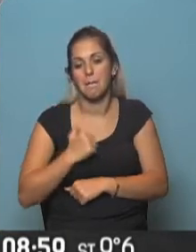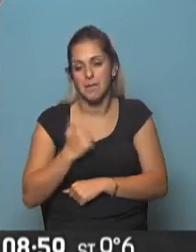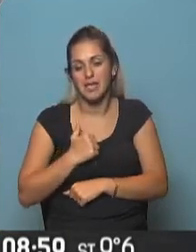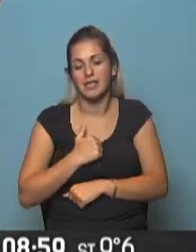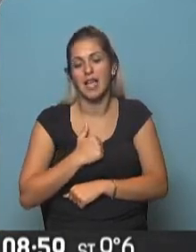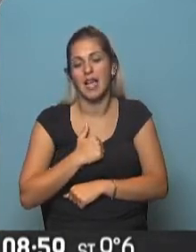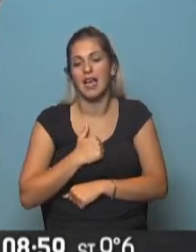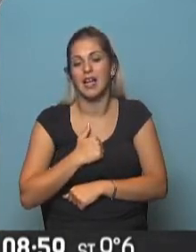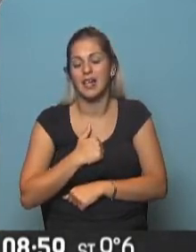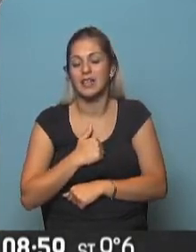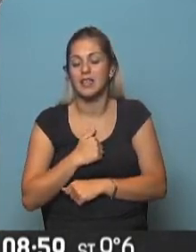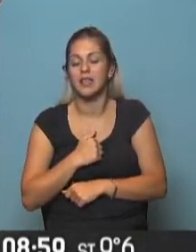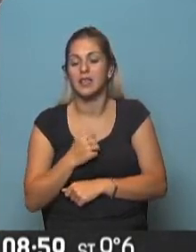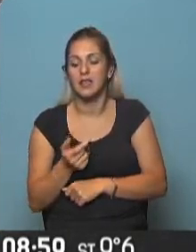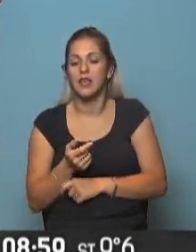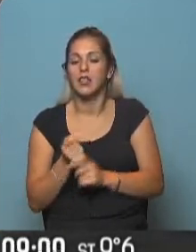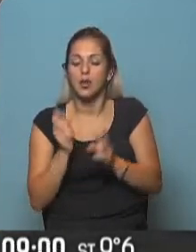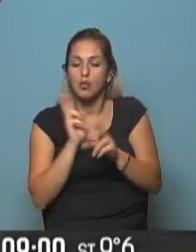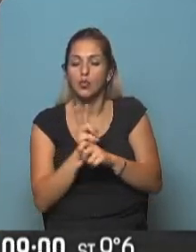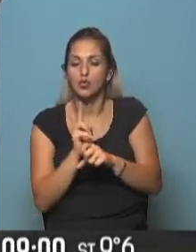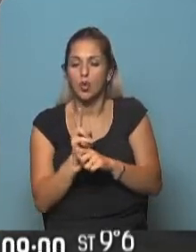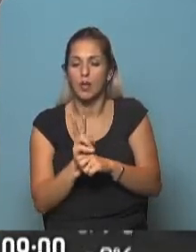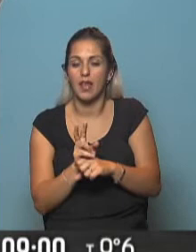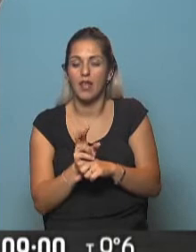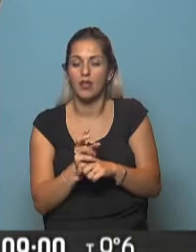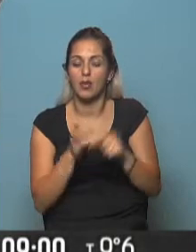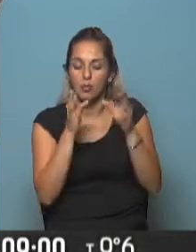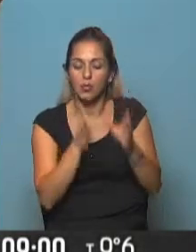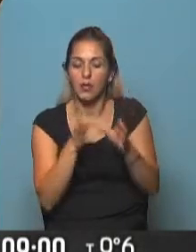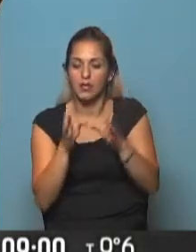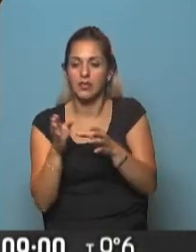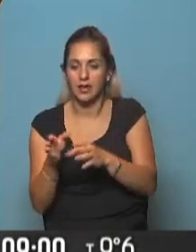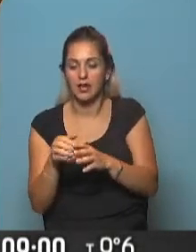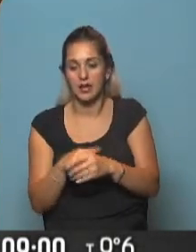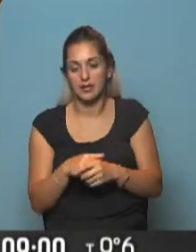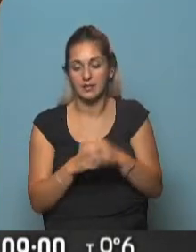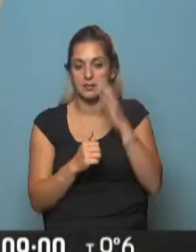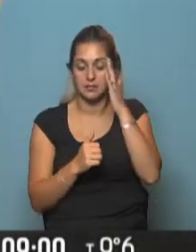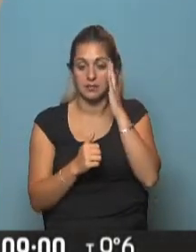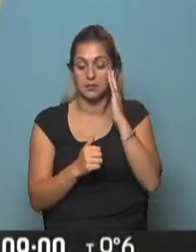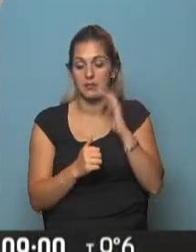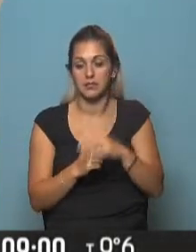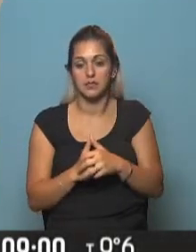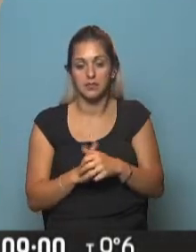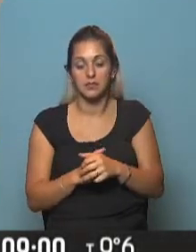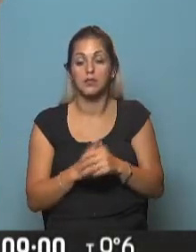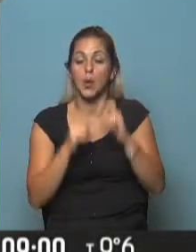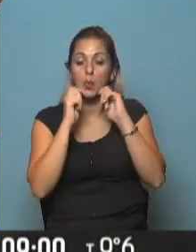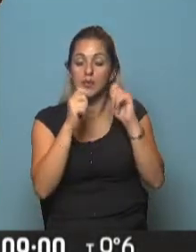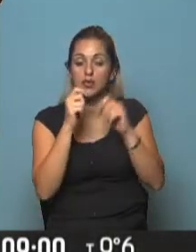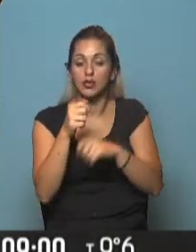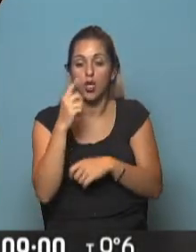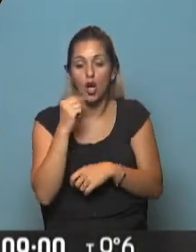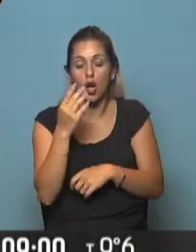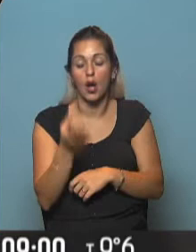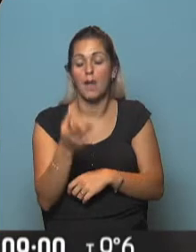británico que con su sumo cuidado los pudo enterrar. Bueno, el canciller Jorge Faurí los visitó a los familiares